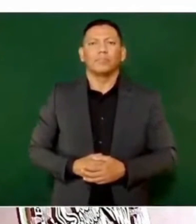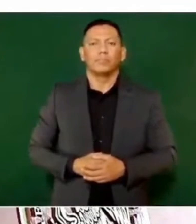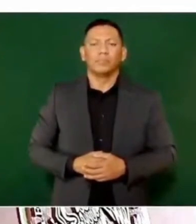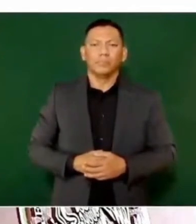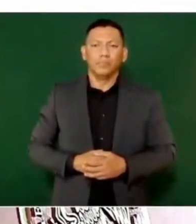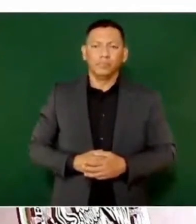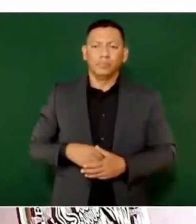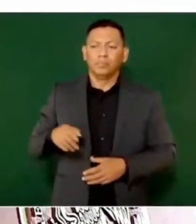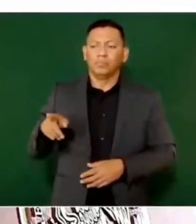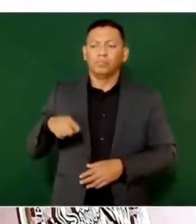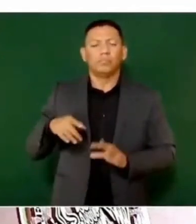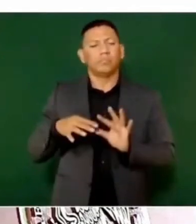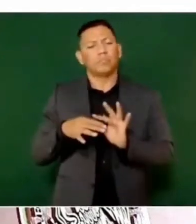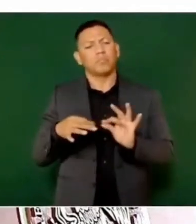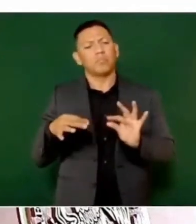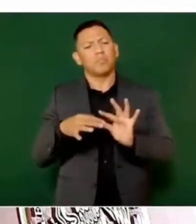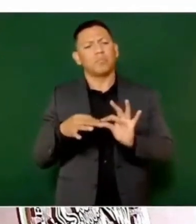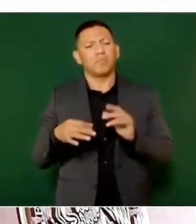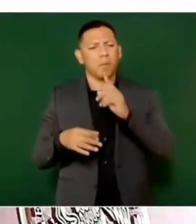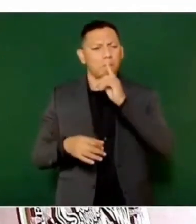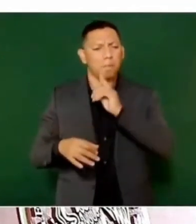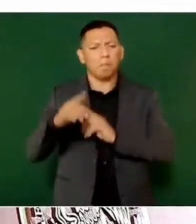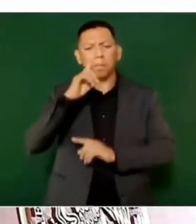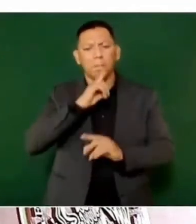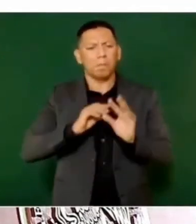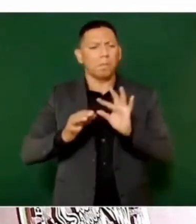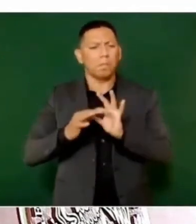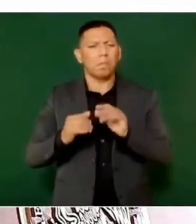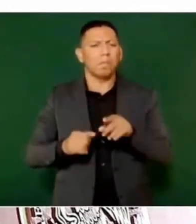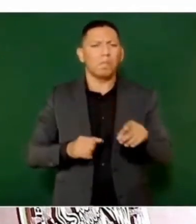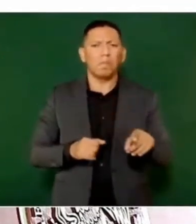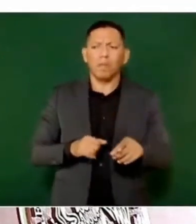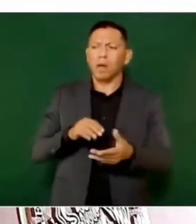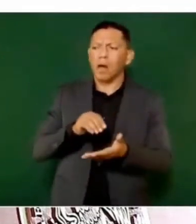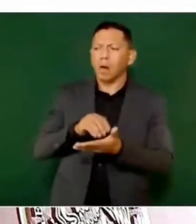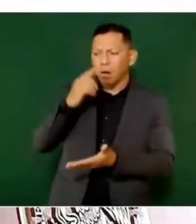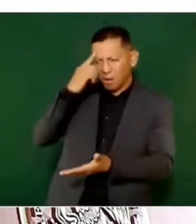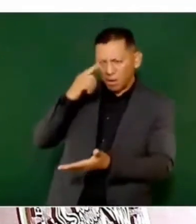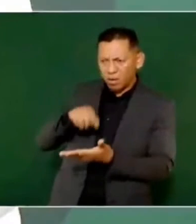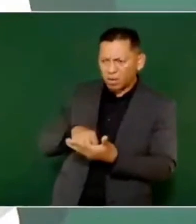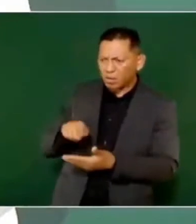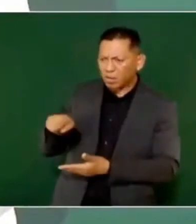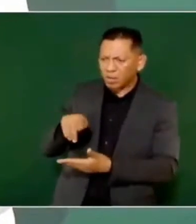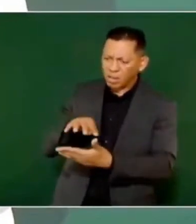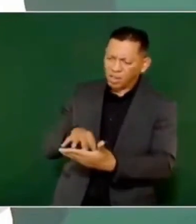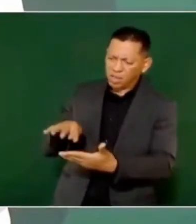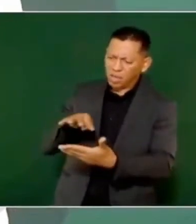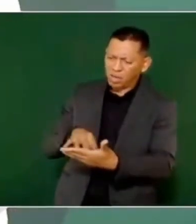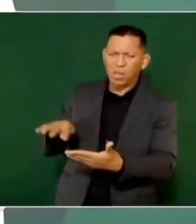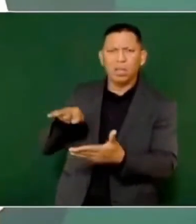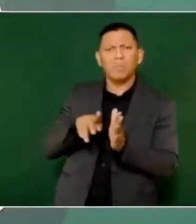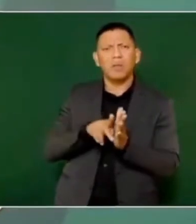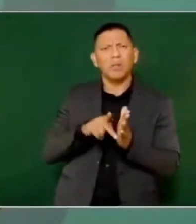dejan llevar por todas las mentiras, ¿no?, que leen en Reforma y en